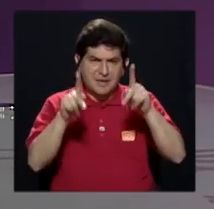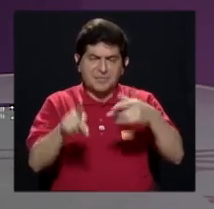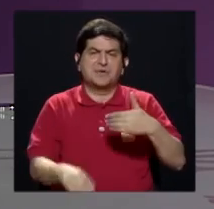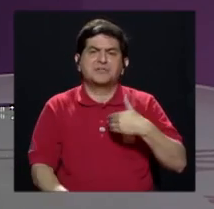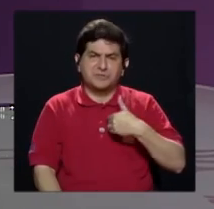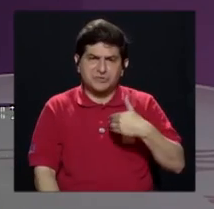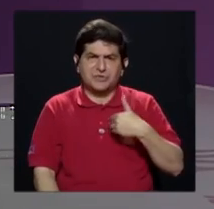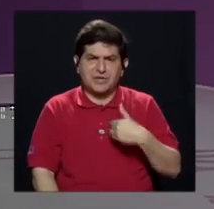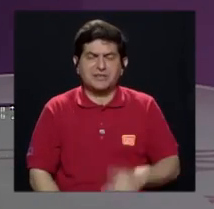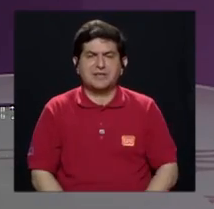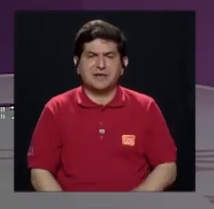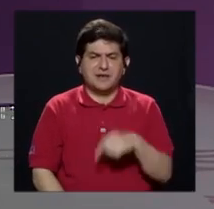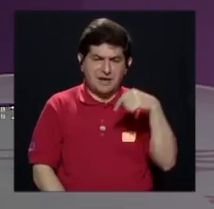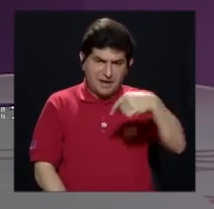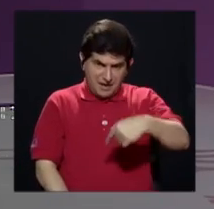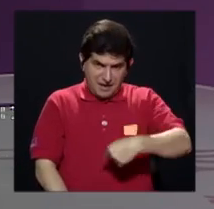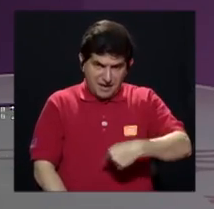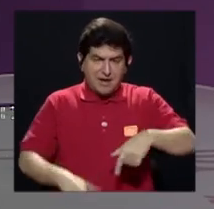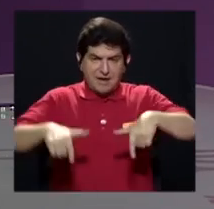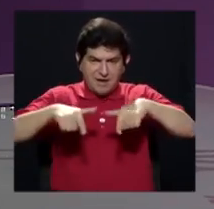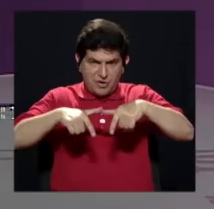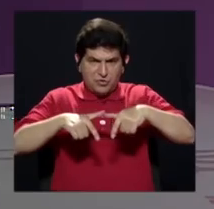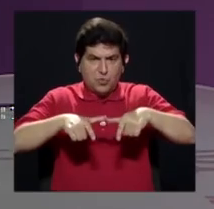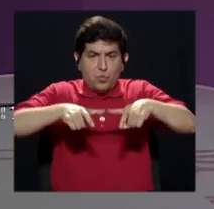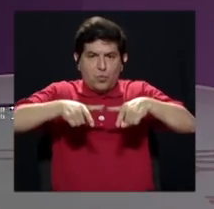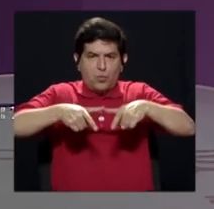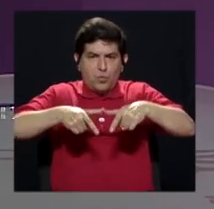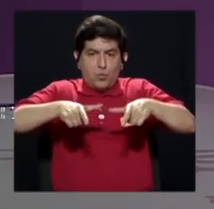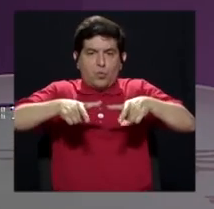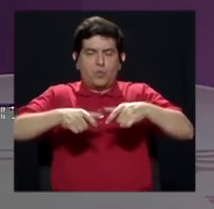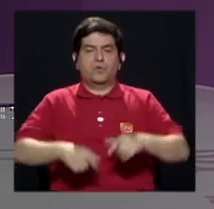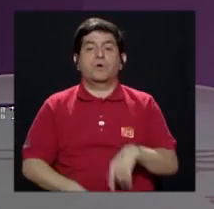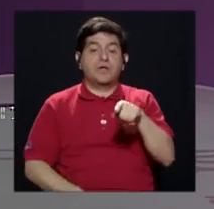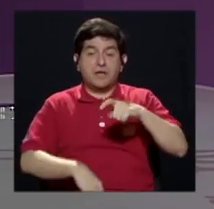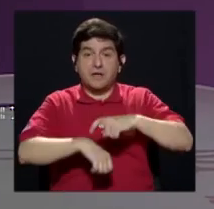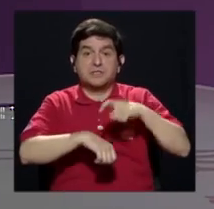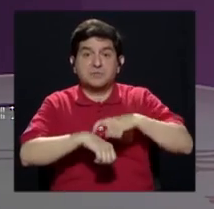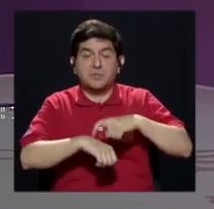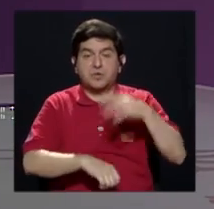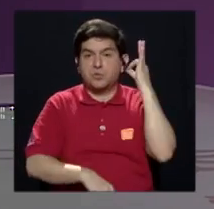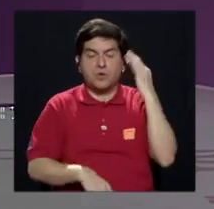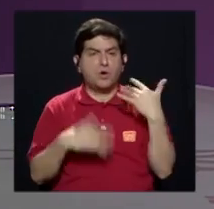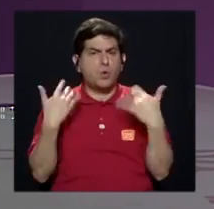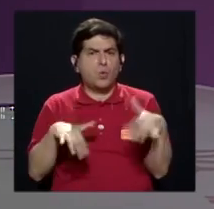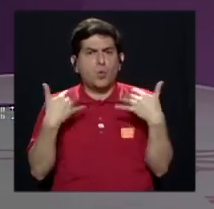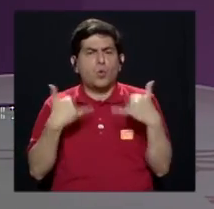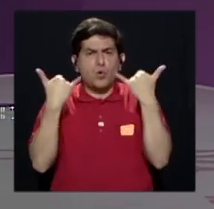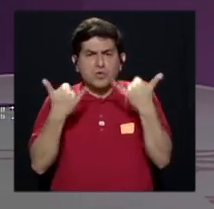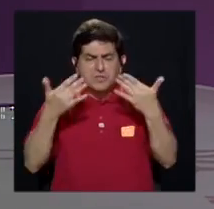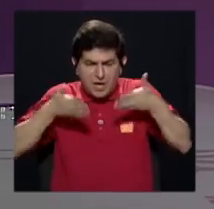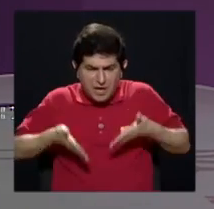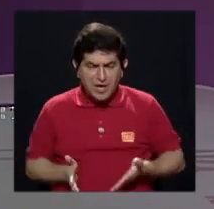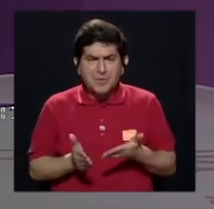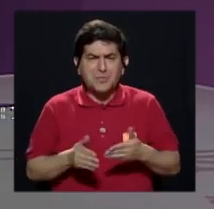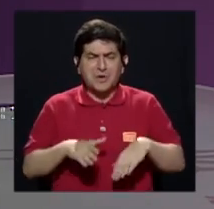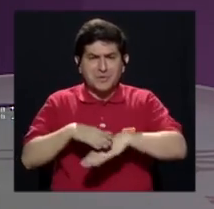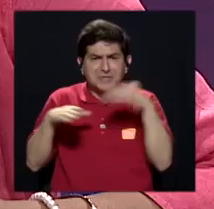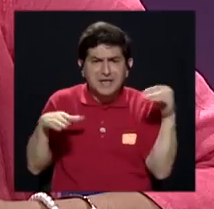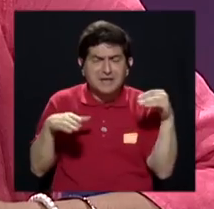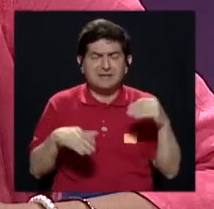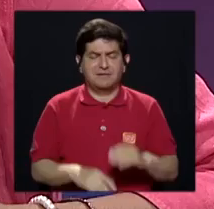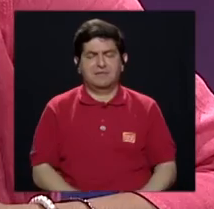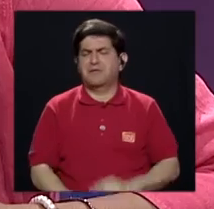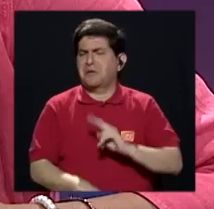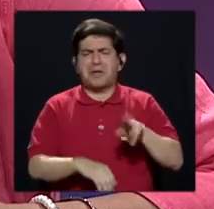tener contracciones uterinas y a veces esas contracciones uterinas ya la mujer dice ahí ya se me va a venir el bebé es normal